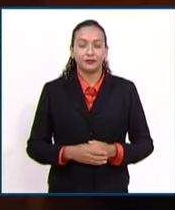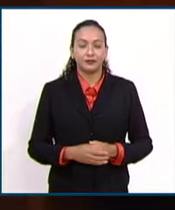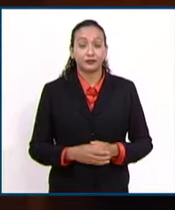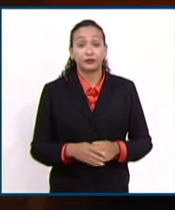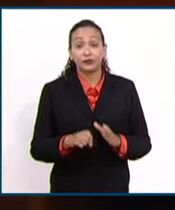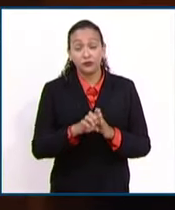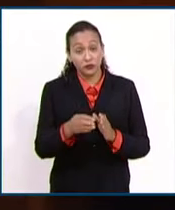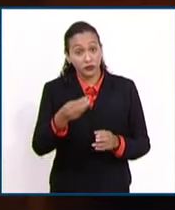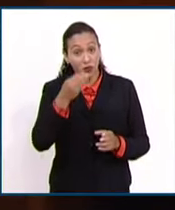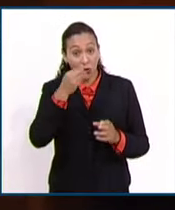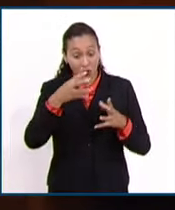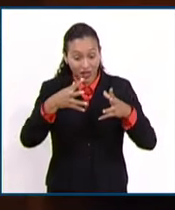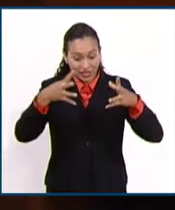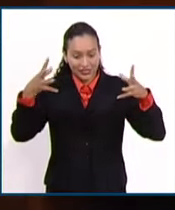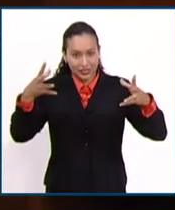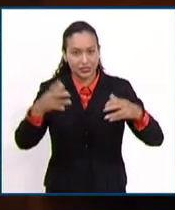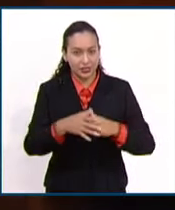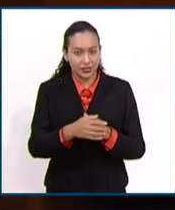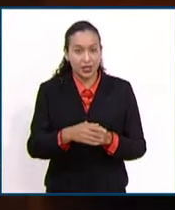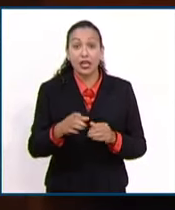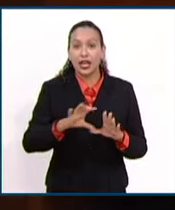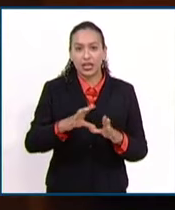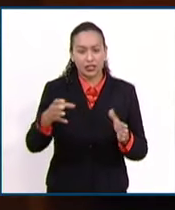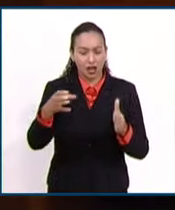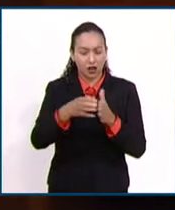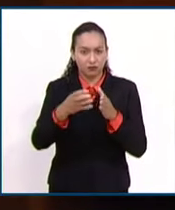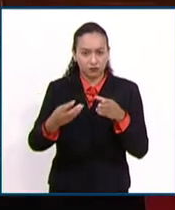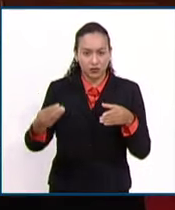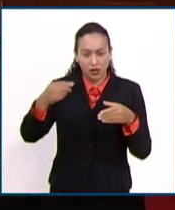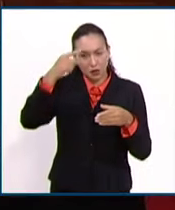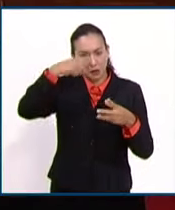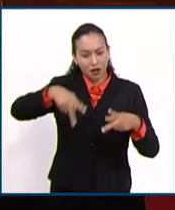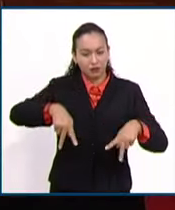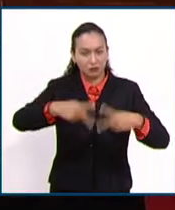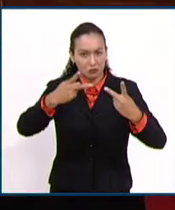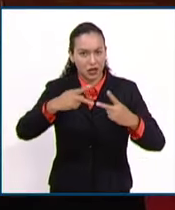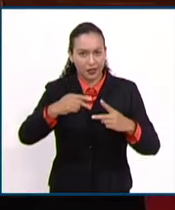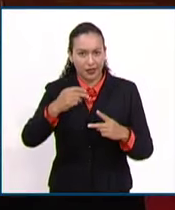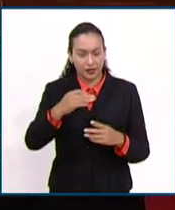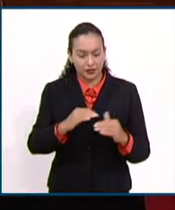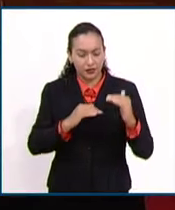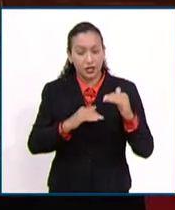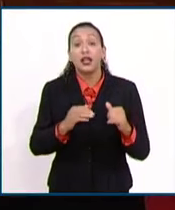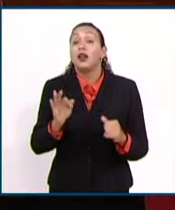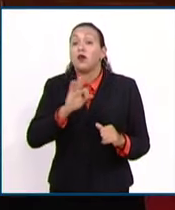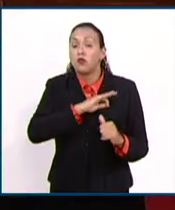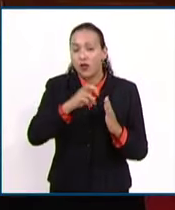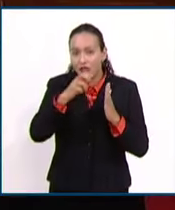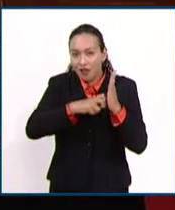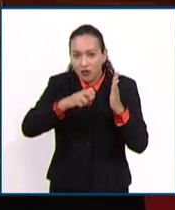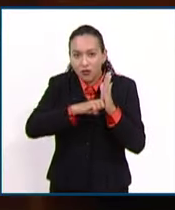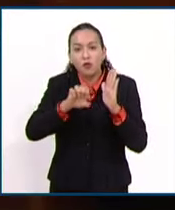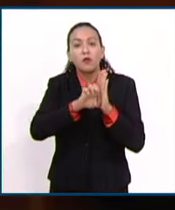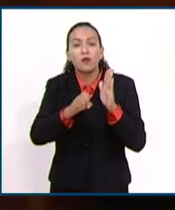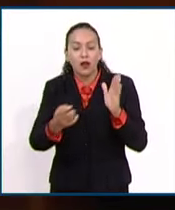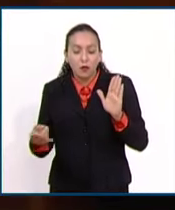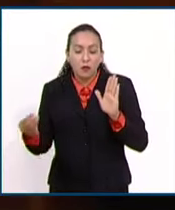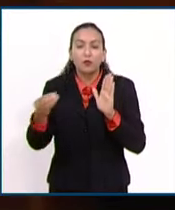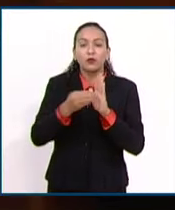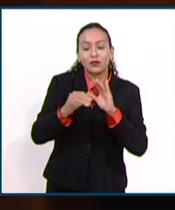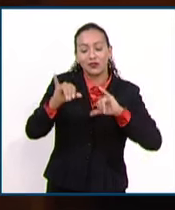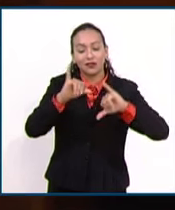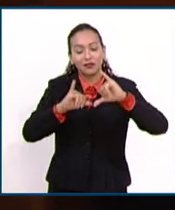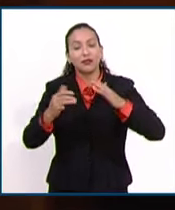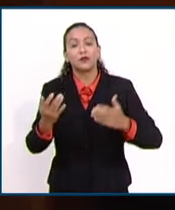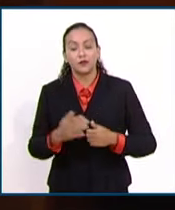granel preseleccionados y empaquetados en punto de venta pueden ser alterados o modificados en cuanto a su contenido. Se trata de